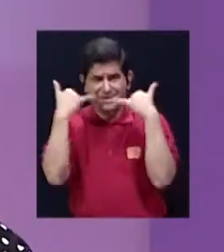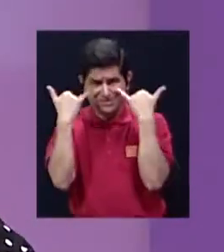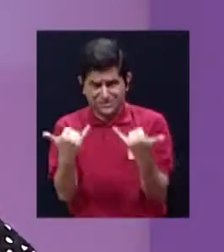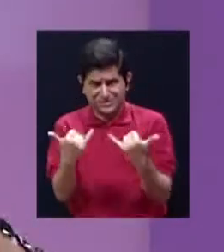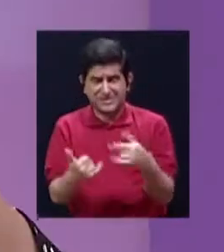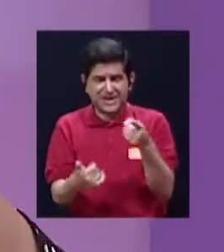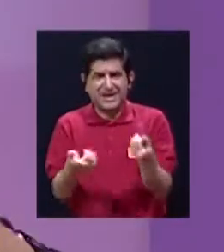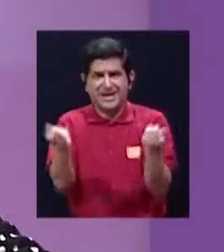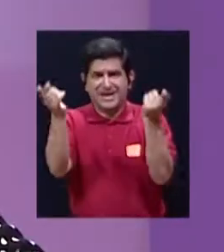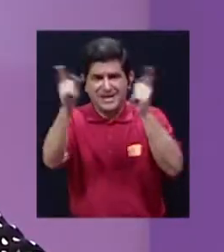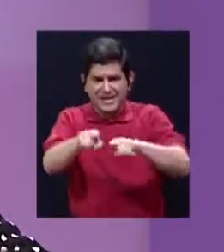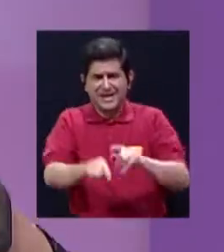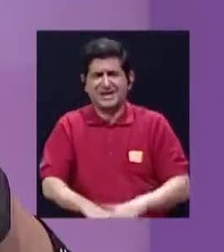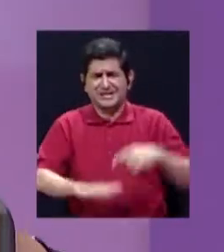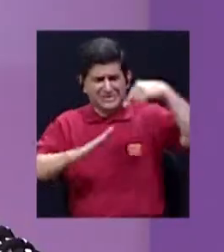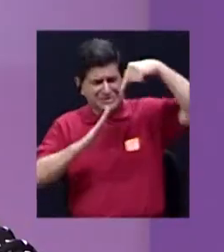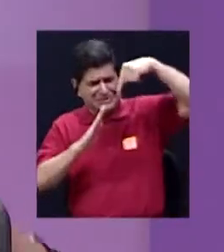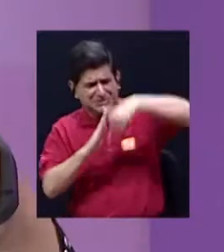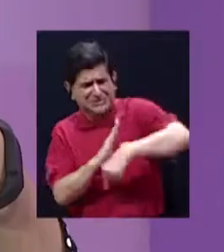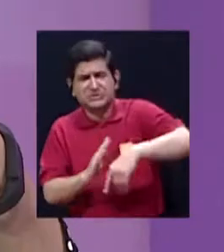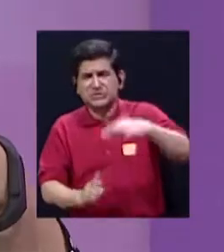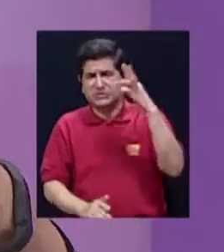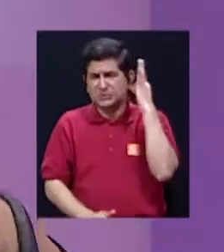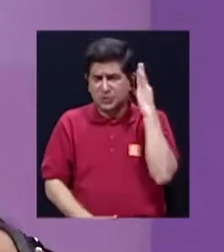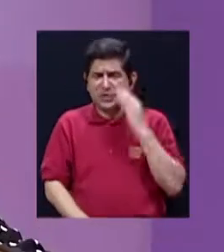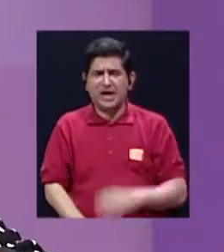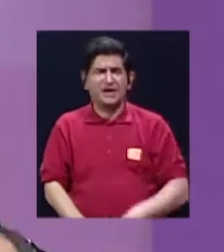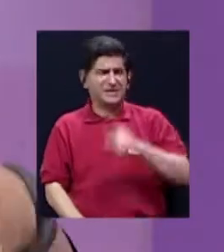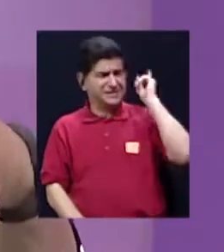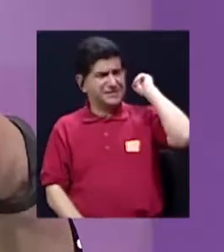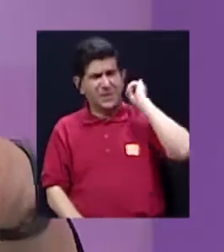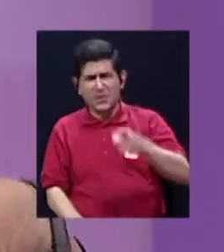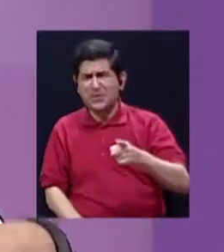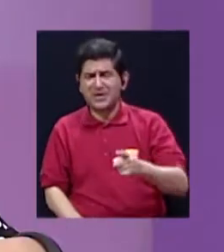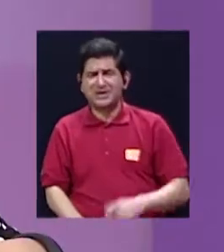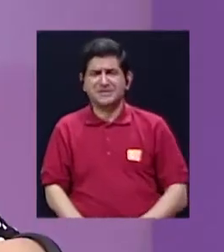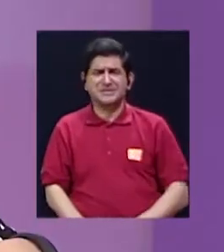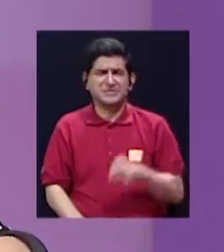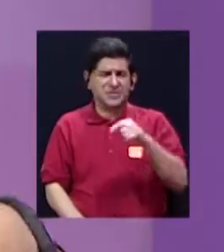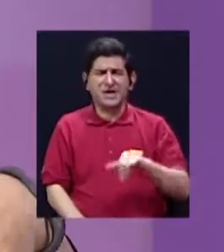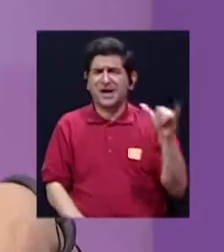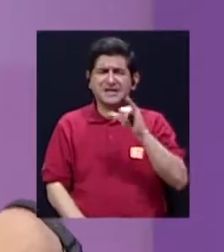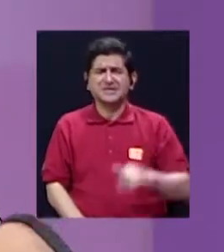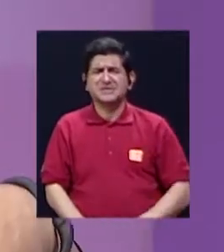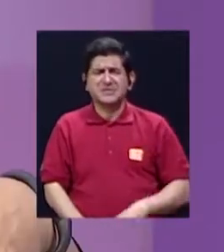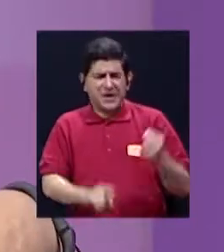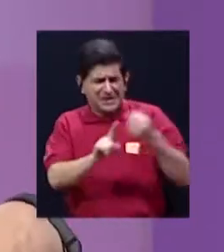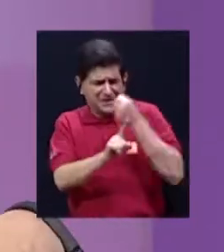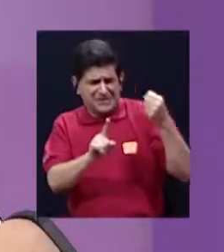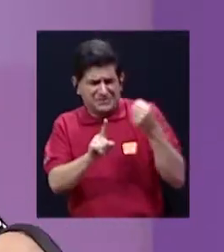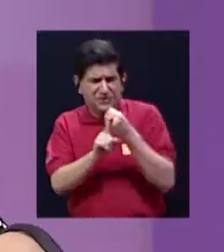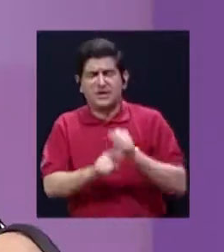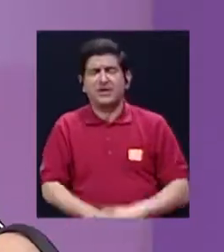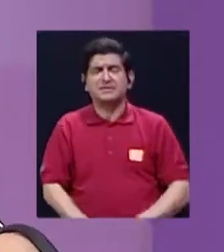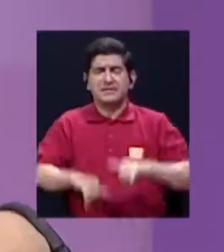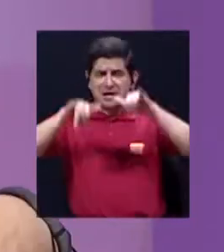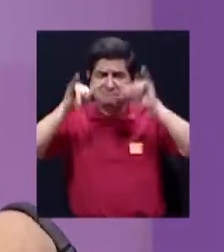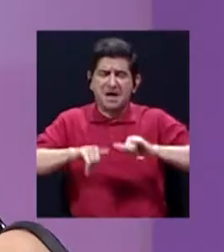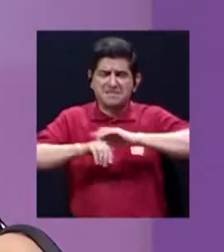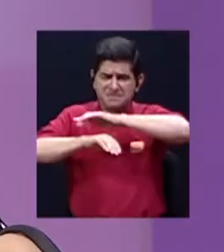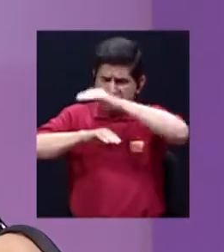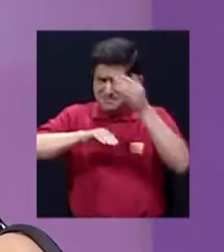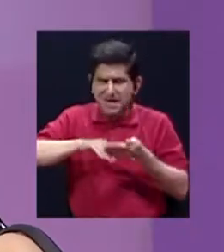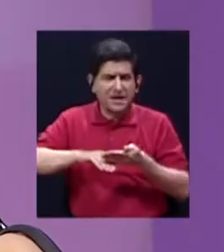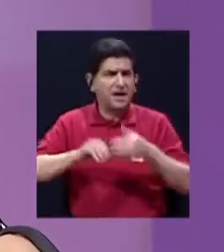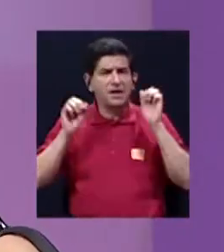a estos casos gravísimos de mujeres que se ven forzadas, torturadas a tener un embarazo que